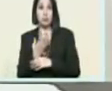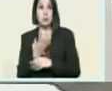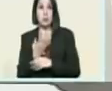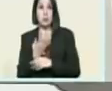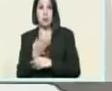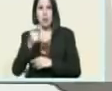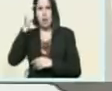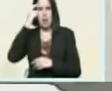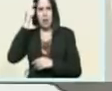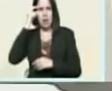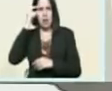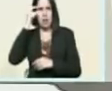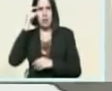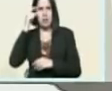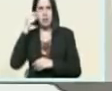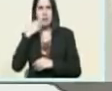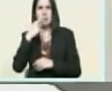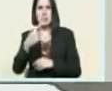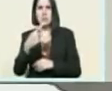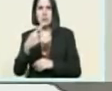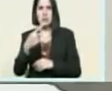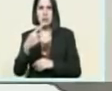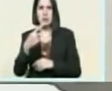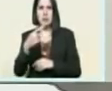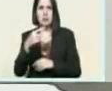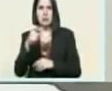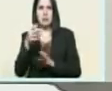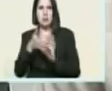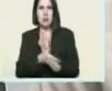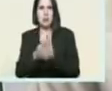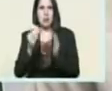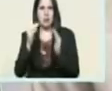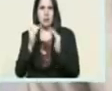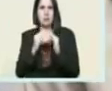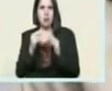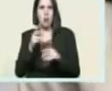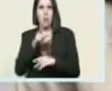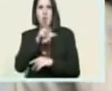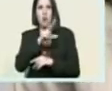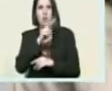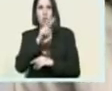Elías, al final llegamos a los 3 millones de mujeres, de hogares.